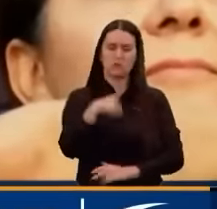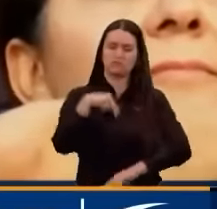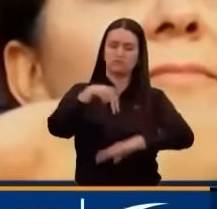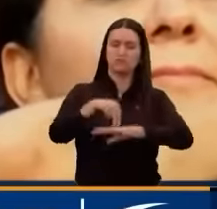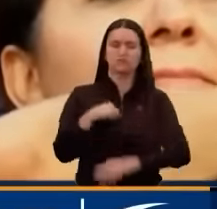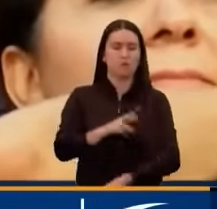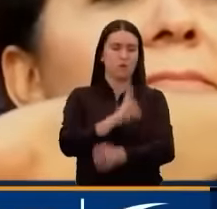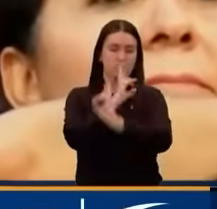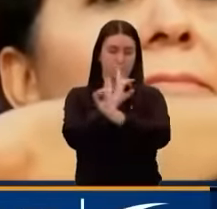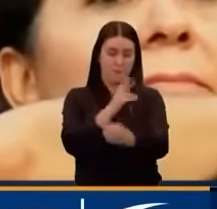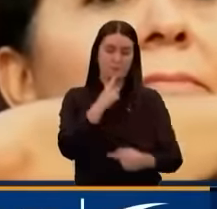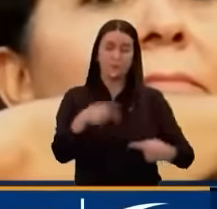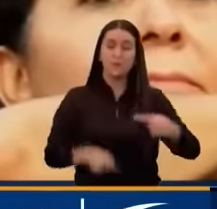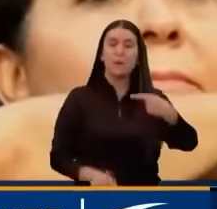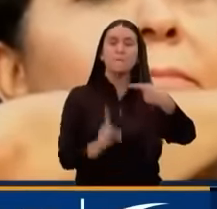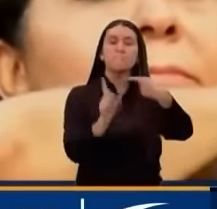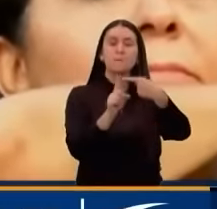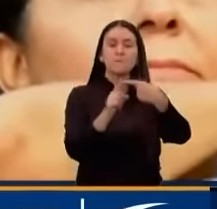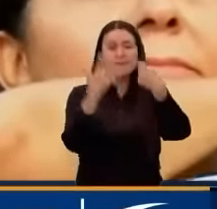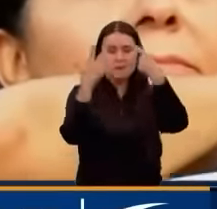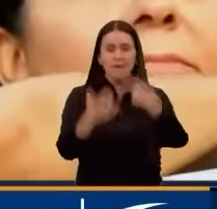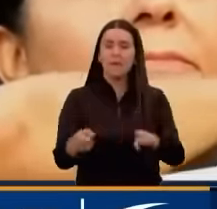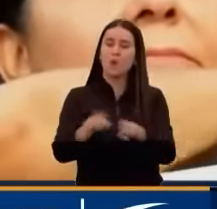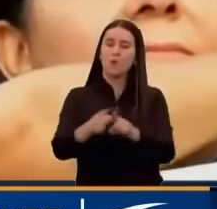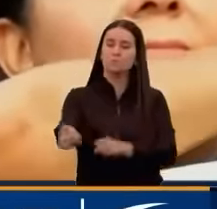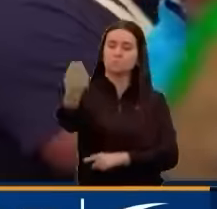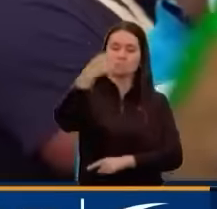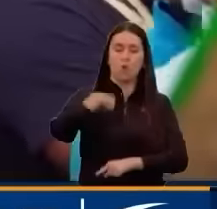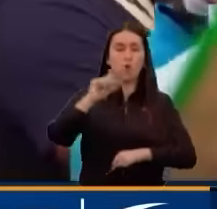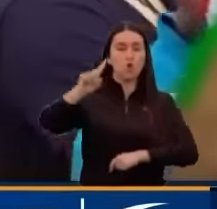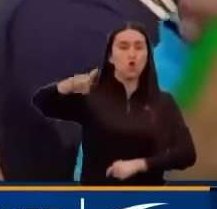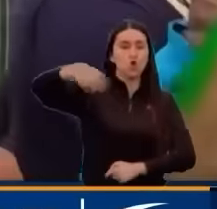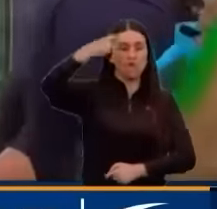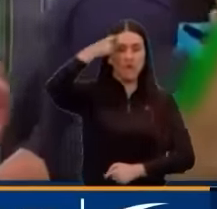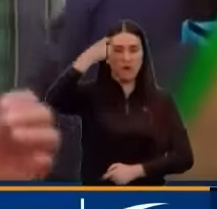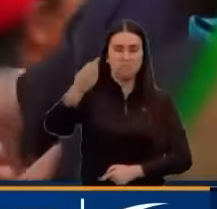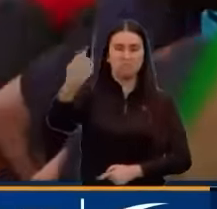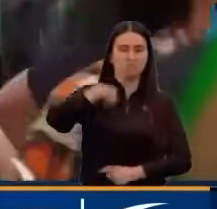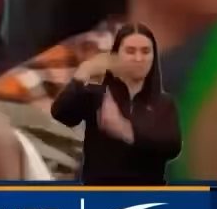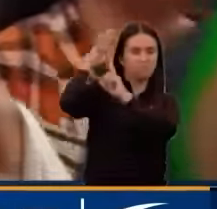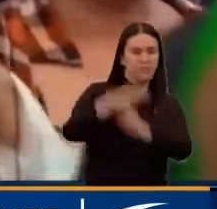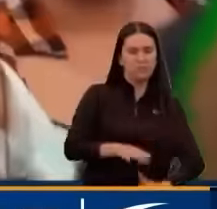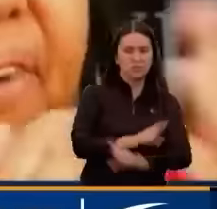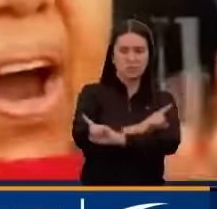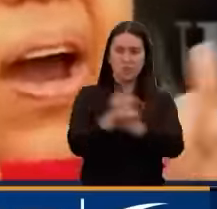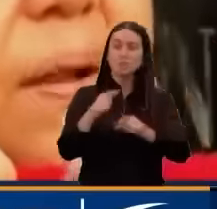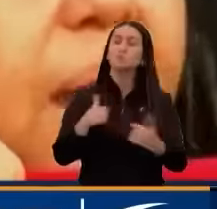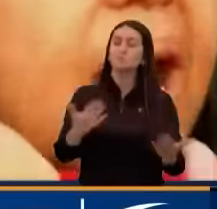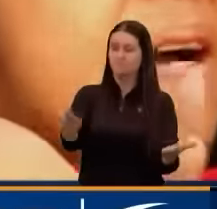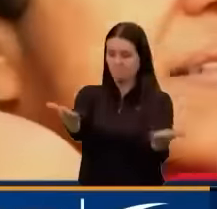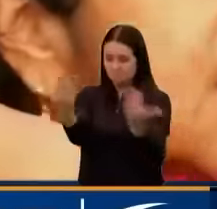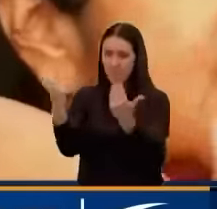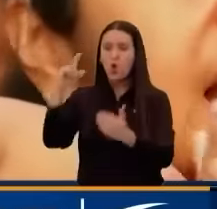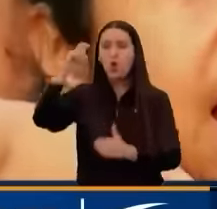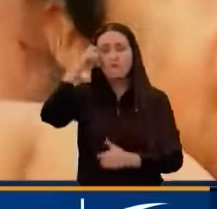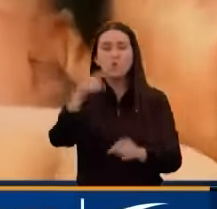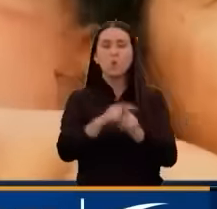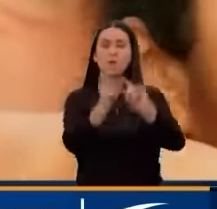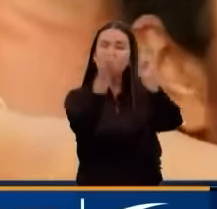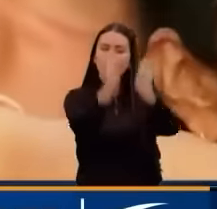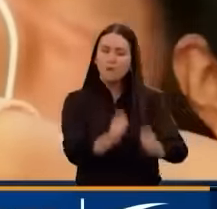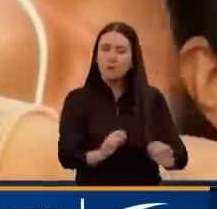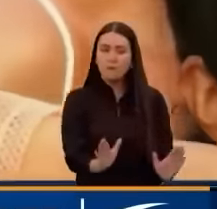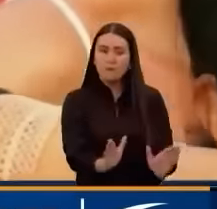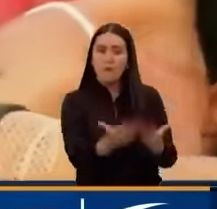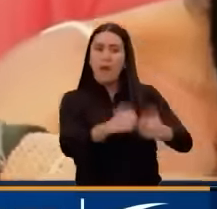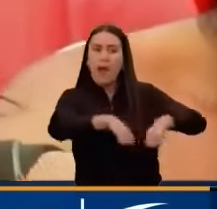Por un lado, que querían darle un golpe a su gobierno, que pocos respondieron a su llamado de un acuerdo nacional para sacar adelante sus reformas, que en este momento,